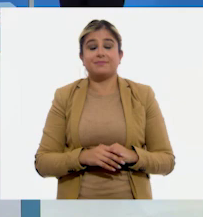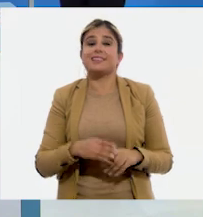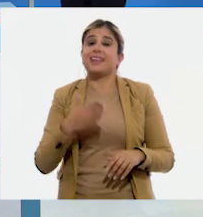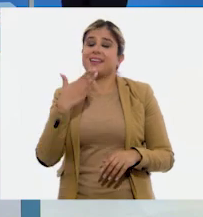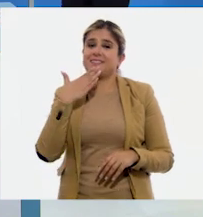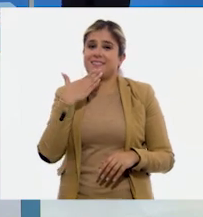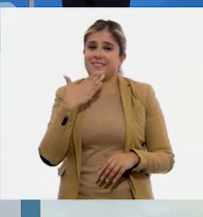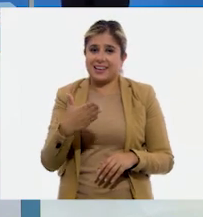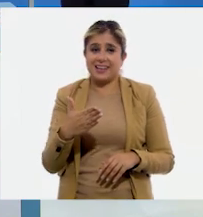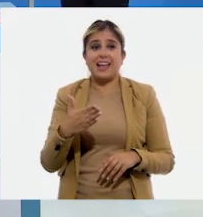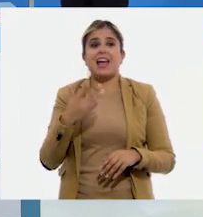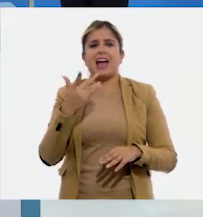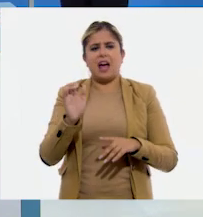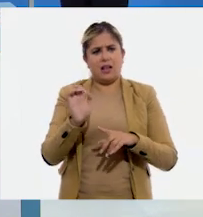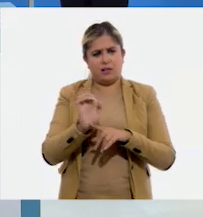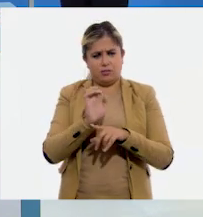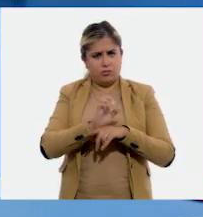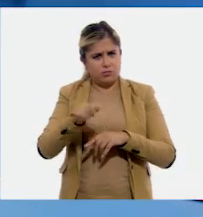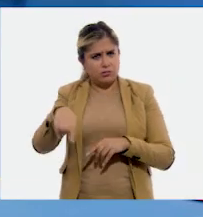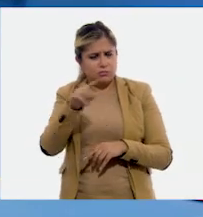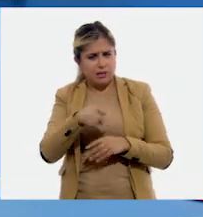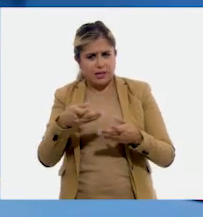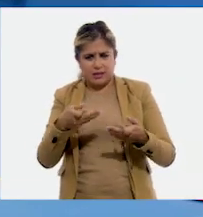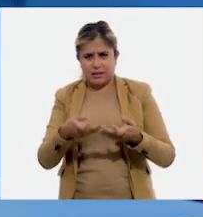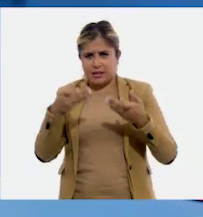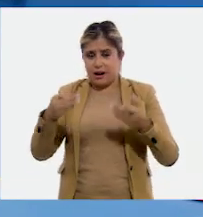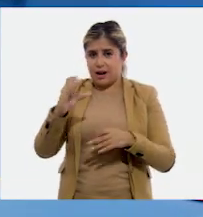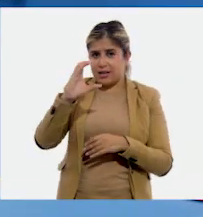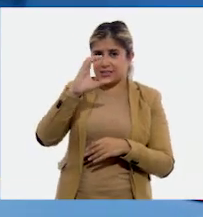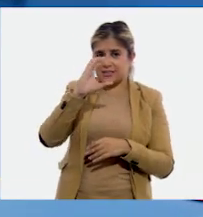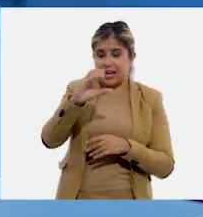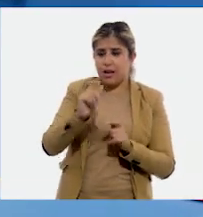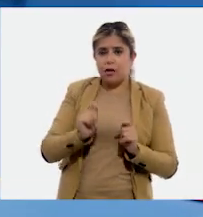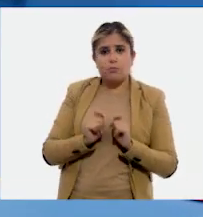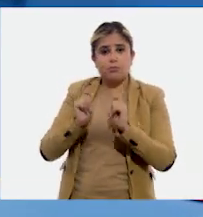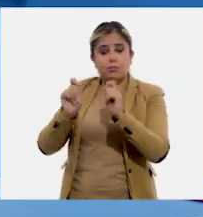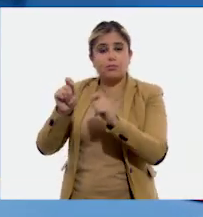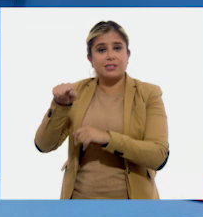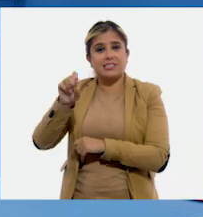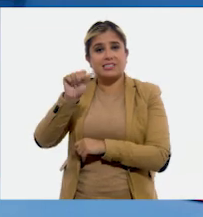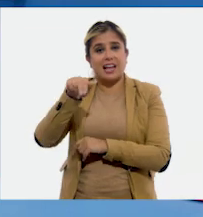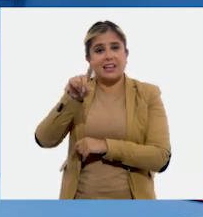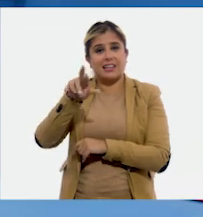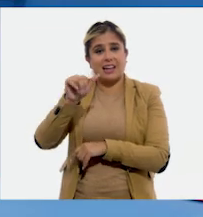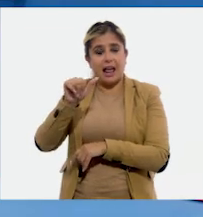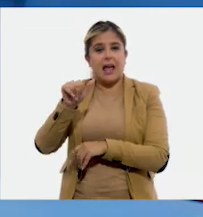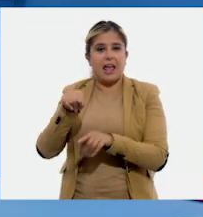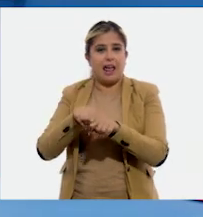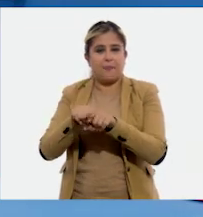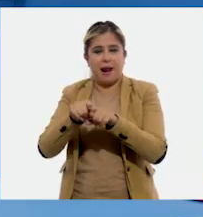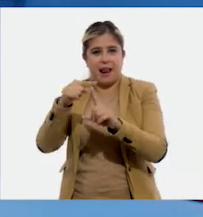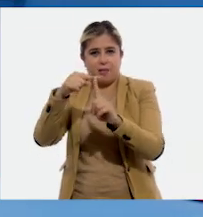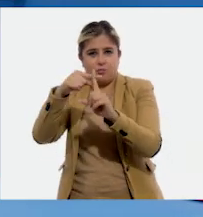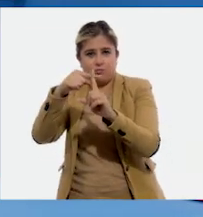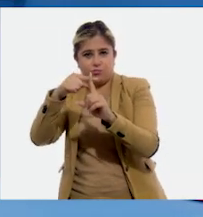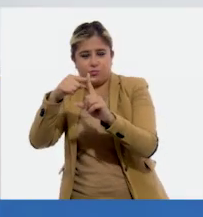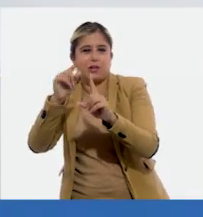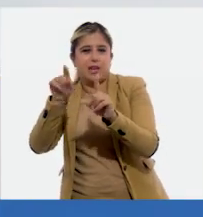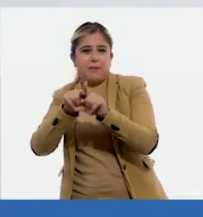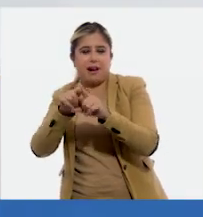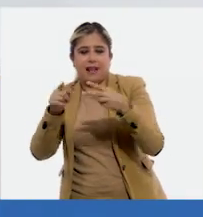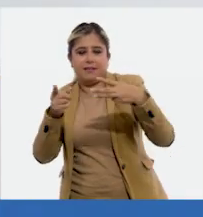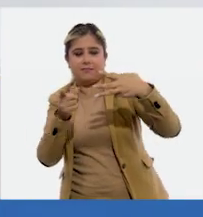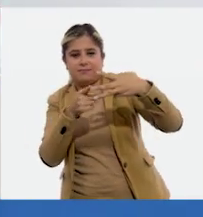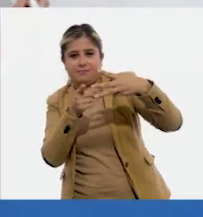Muy bien. Entonces, maestra, el terreno C le toca a Sandra, la hermana mediana. a la hermana